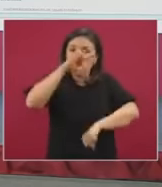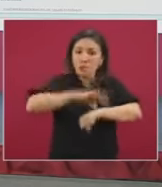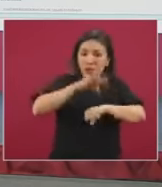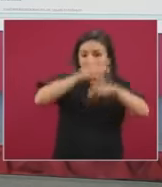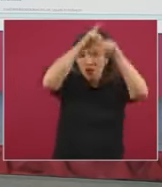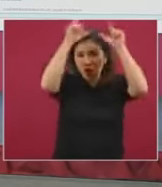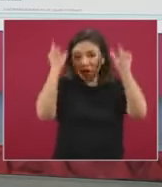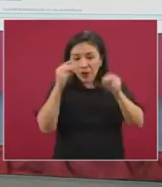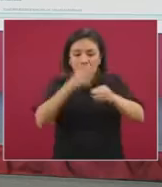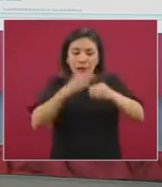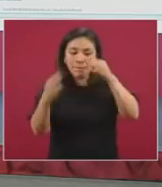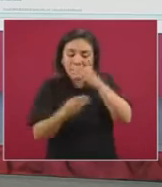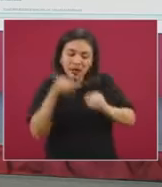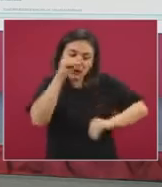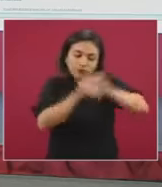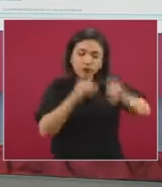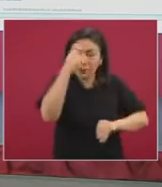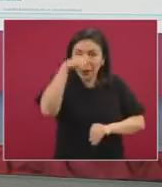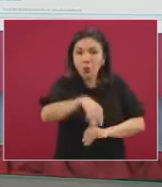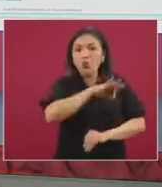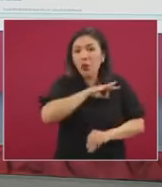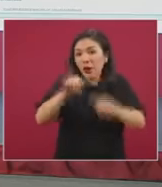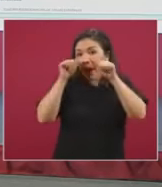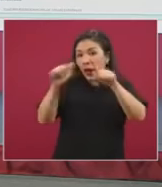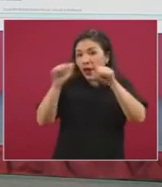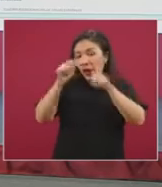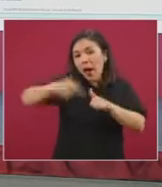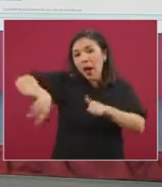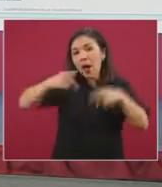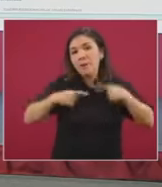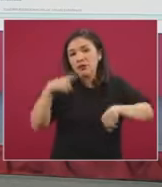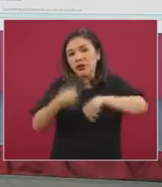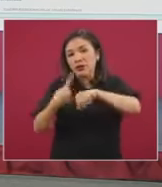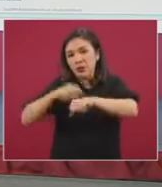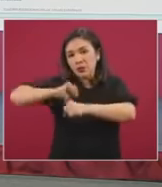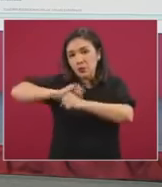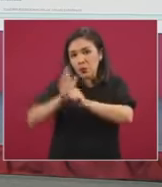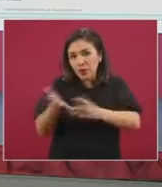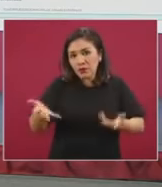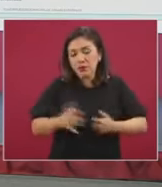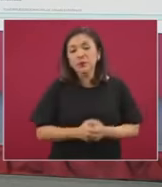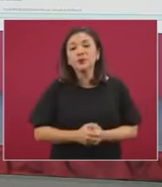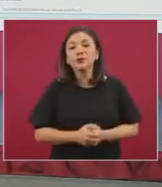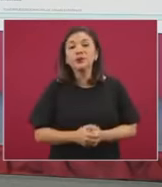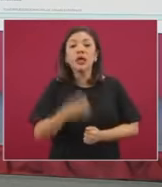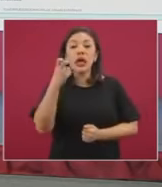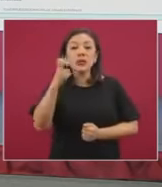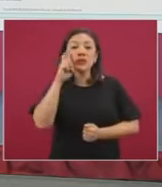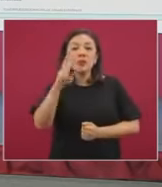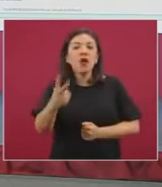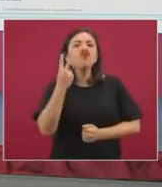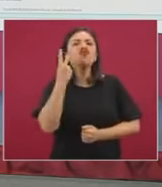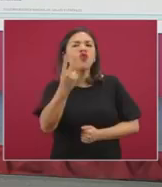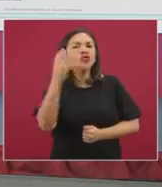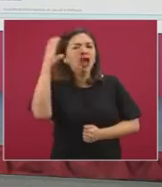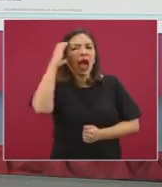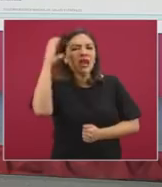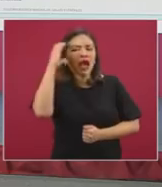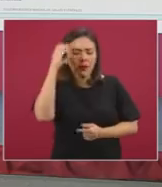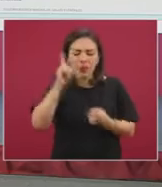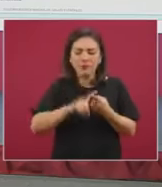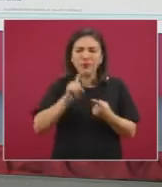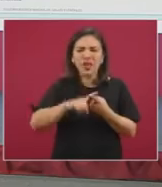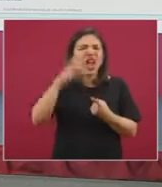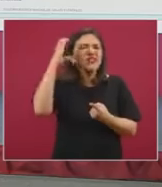y equipamiento para la atención de pacientes con COVID. Aquí reflejamos dos tipos de camas: las